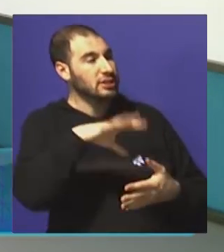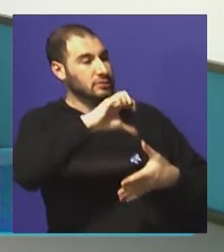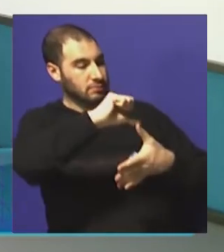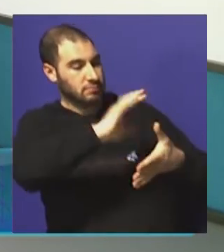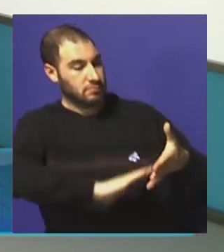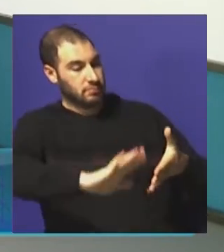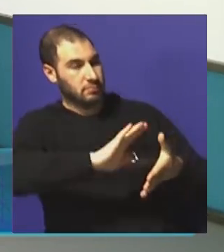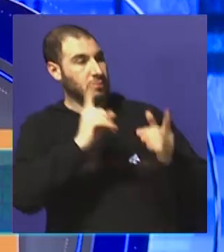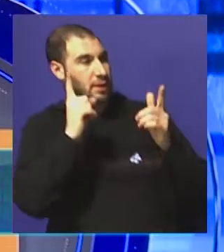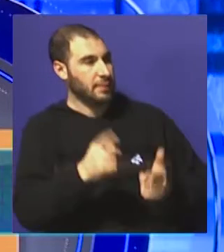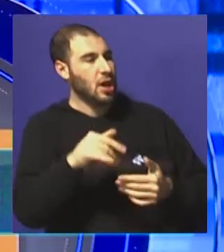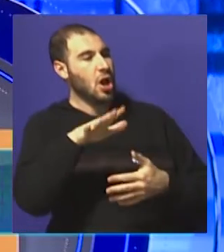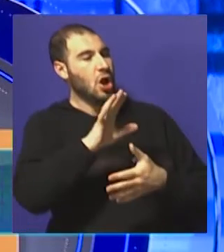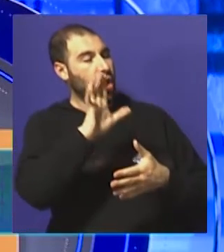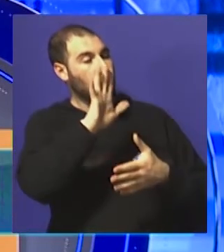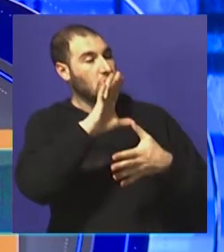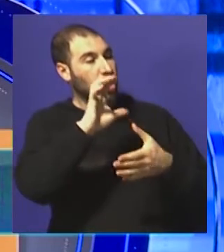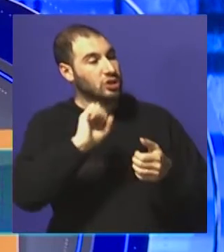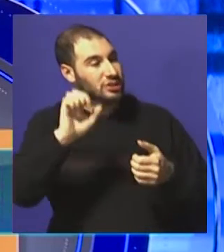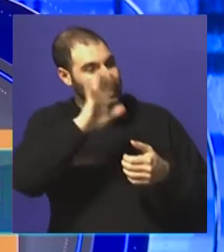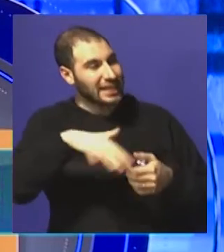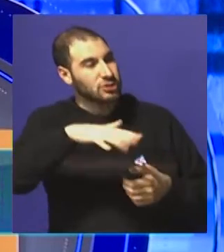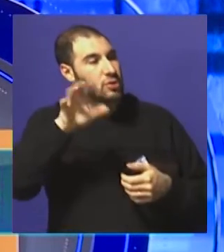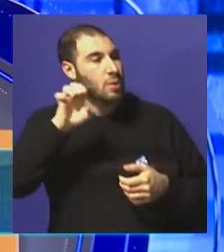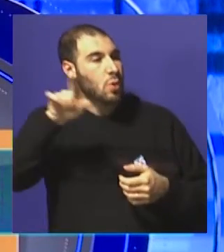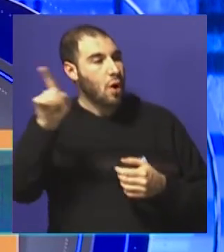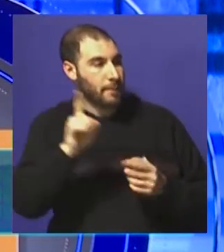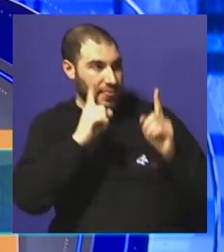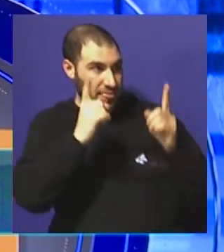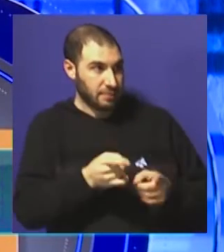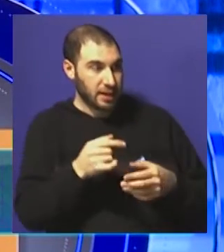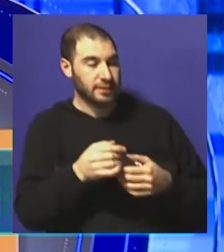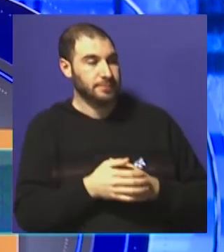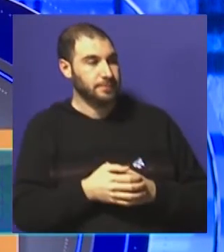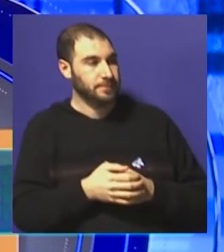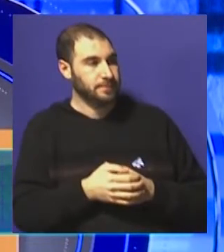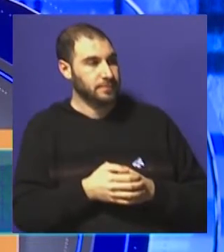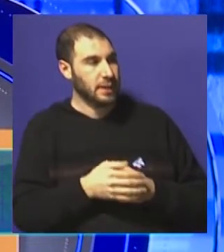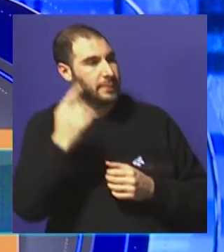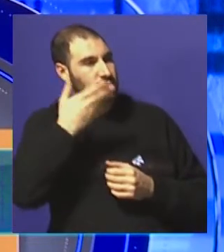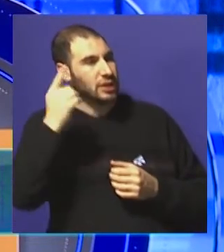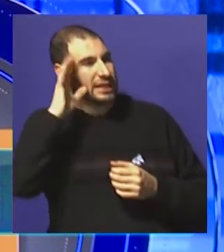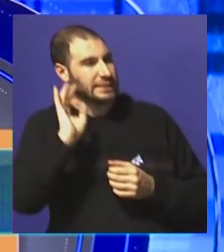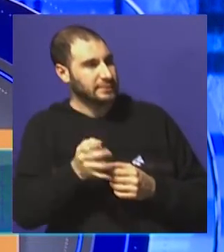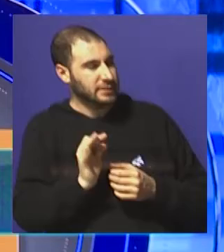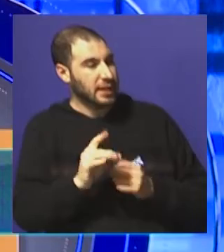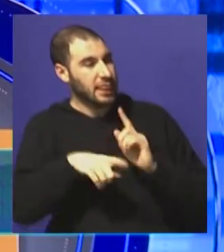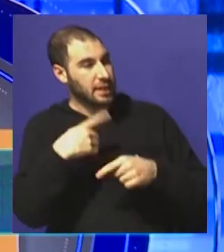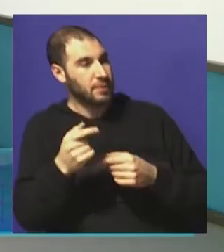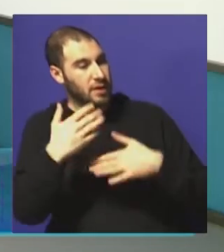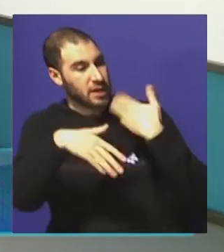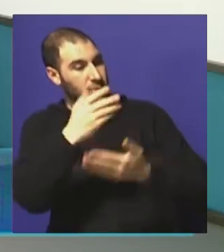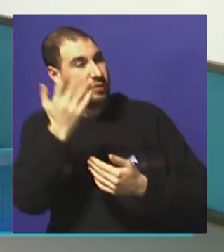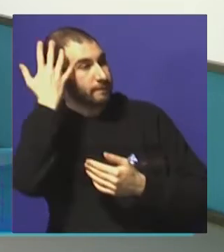gustaría preguntarte el contexto europeo de las grandes potencias y también la influencia de los pensadores que, bueno, después llevaron a la